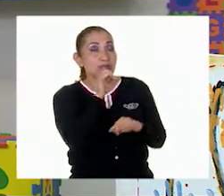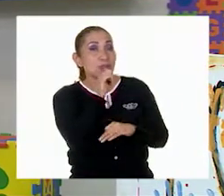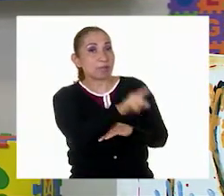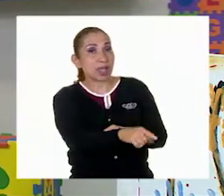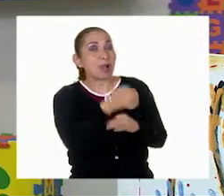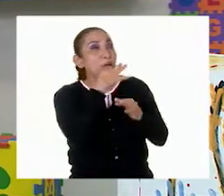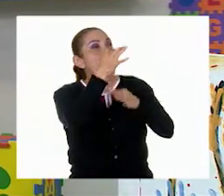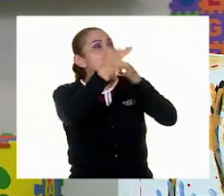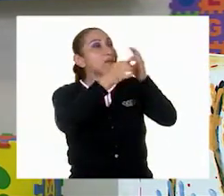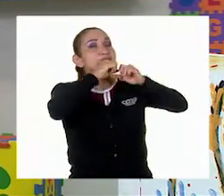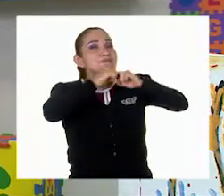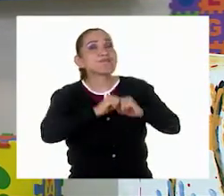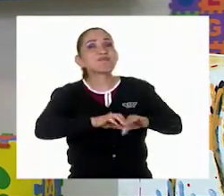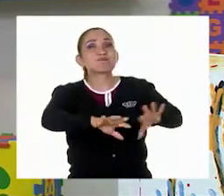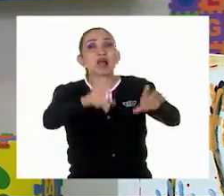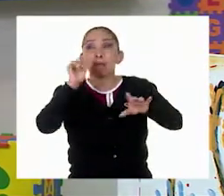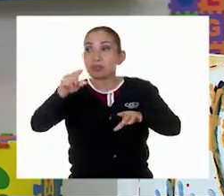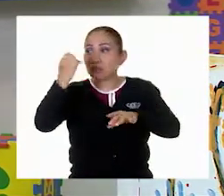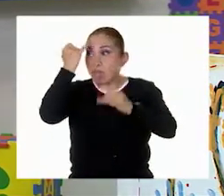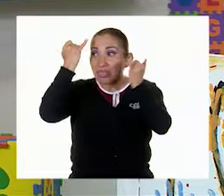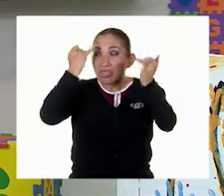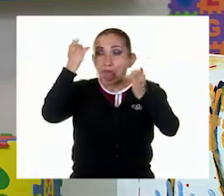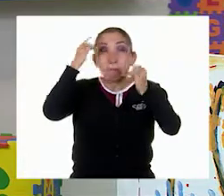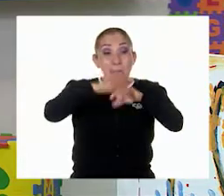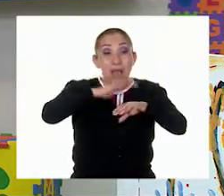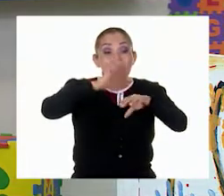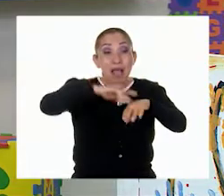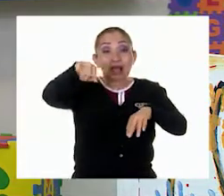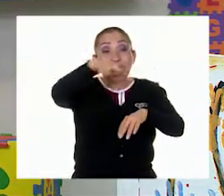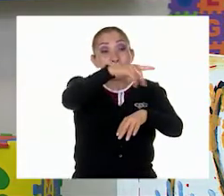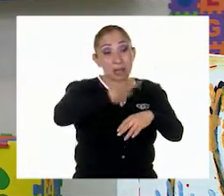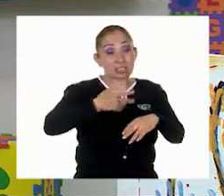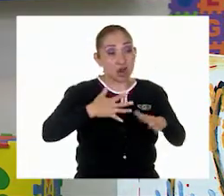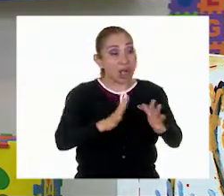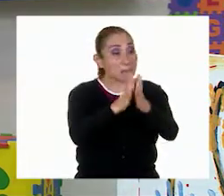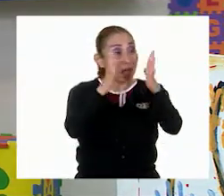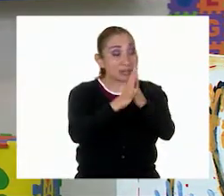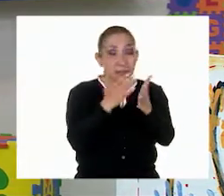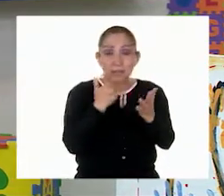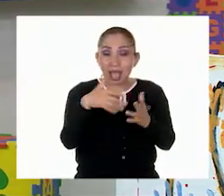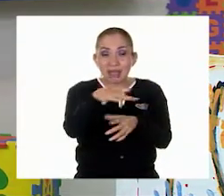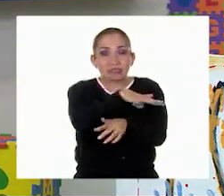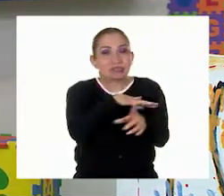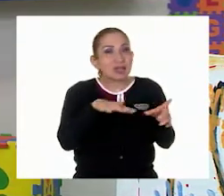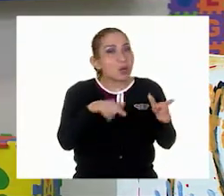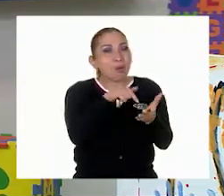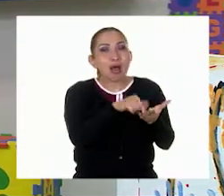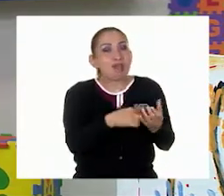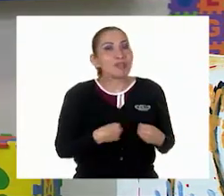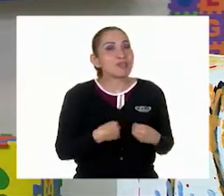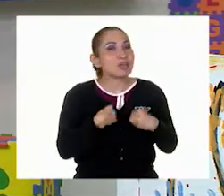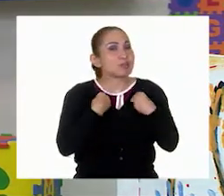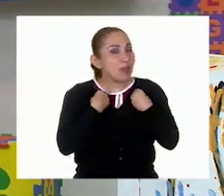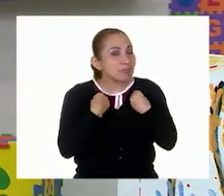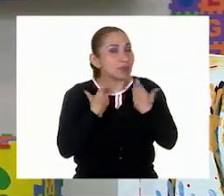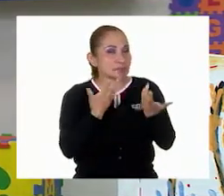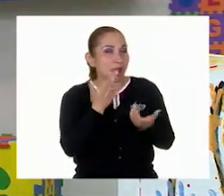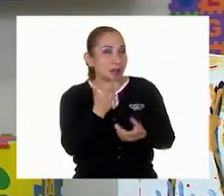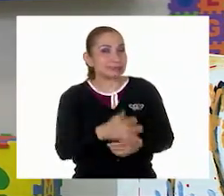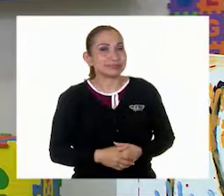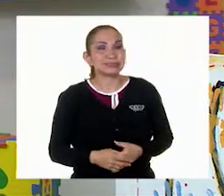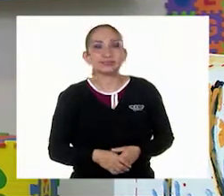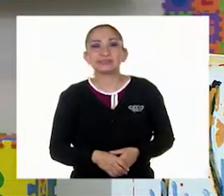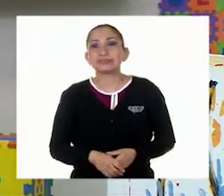la difusión de estas propuestas para que entre más personas participemos, las condiciones del lugar en el que vivimos pues van a